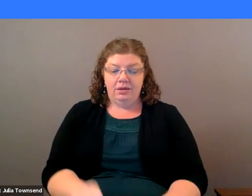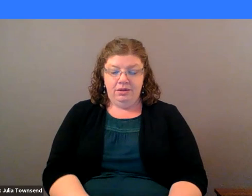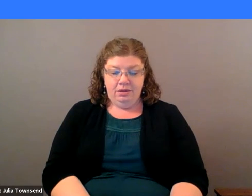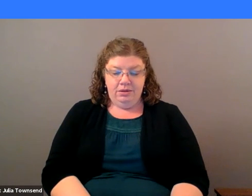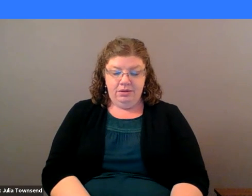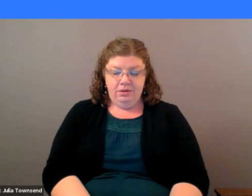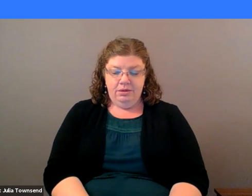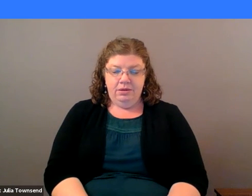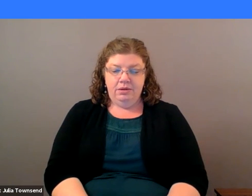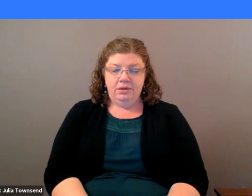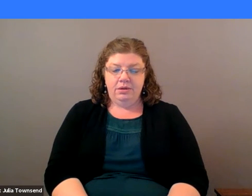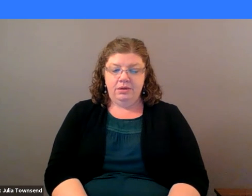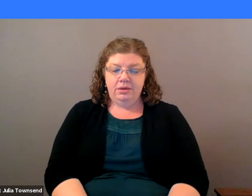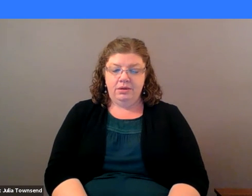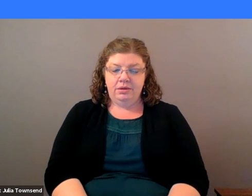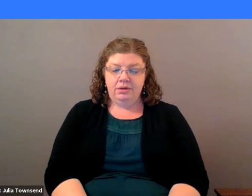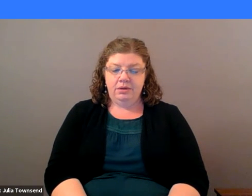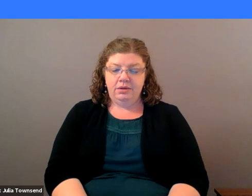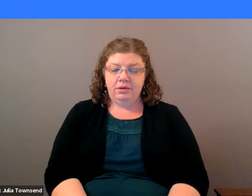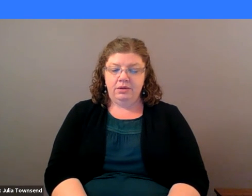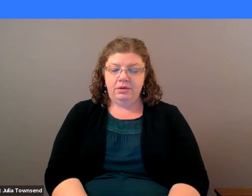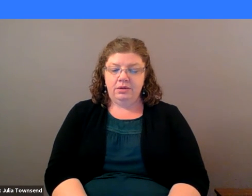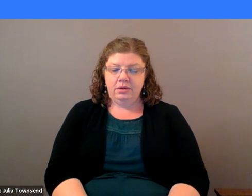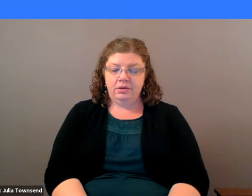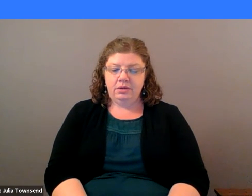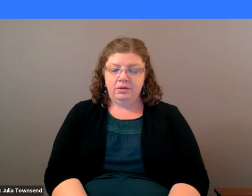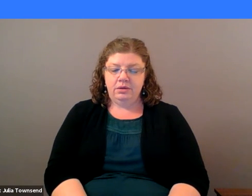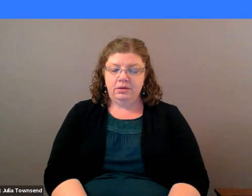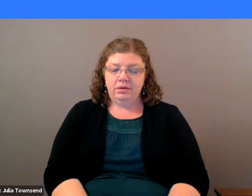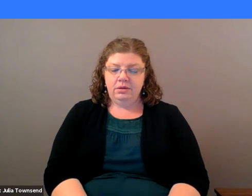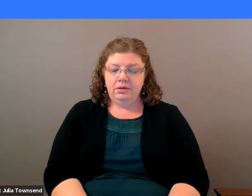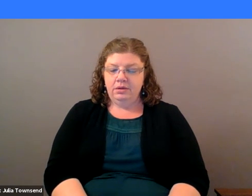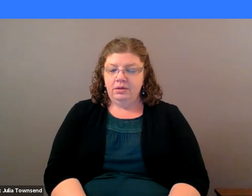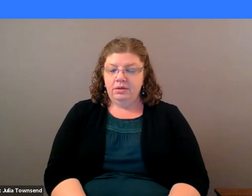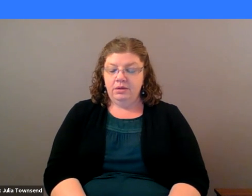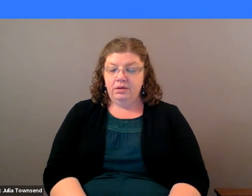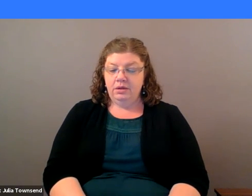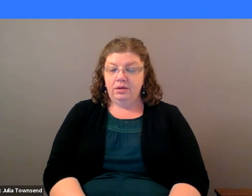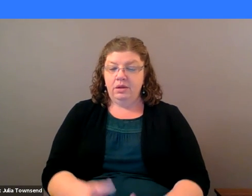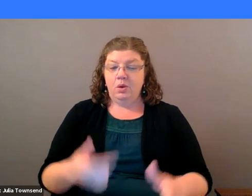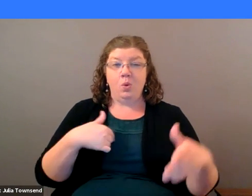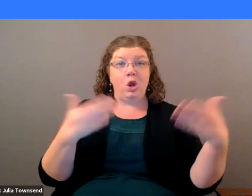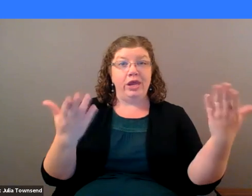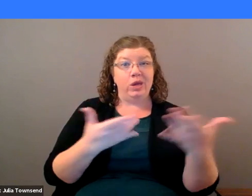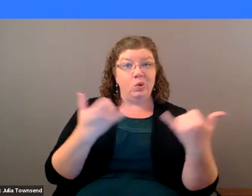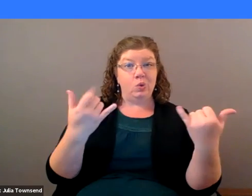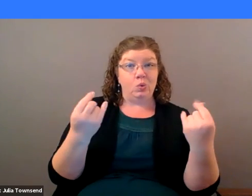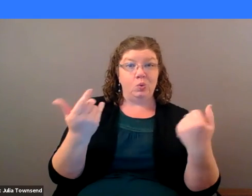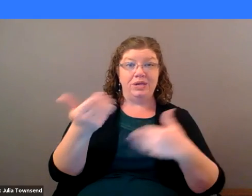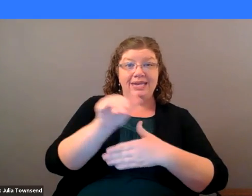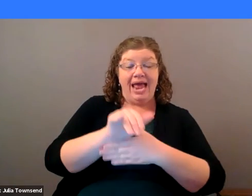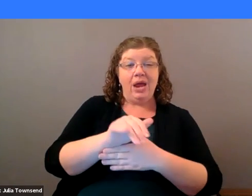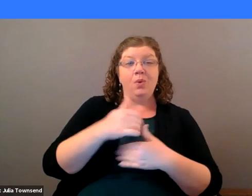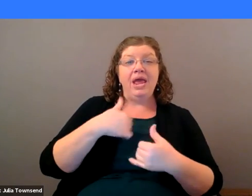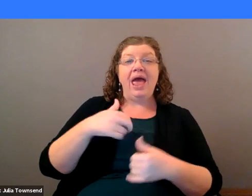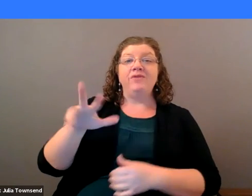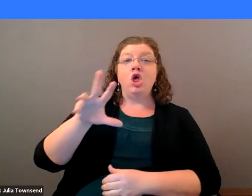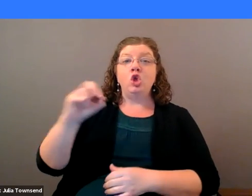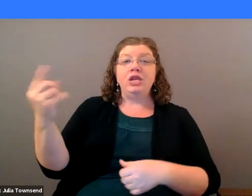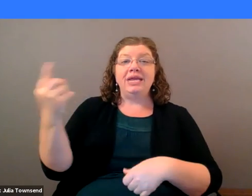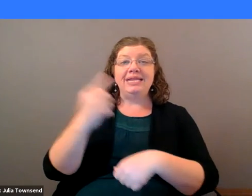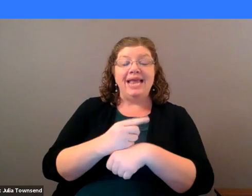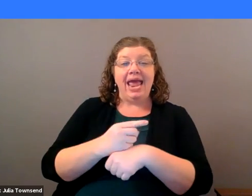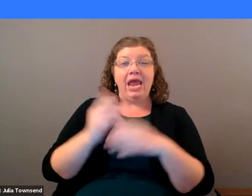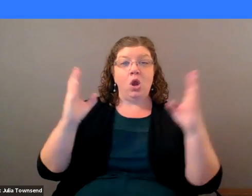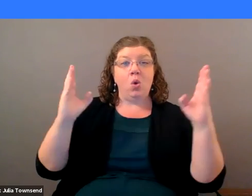lenguaje y la colaboración. Entonces, estamos aquí esta noche para anunciar que tenemos una ventanilla de 30